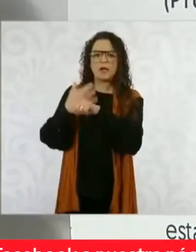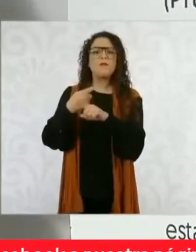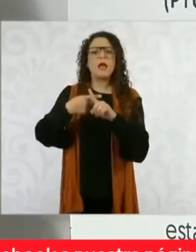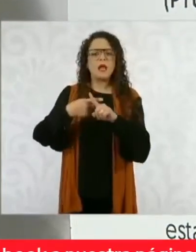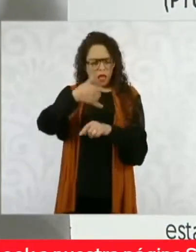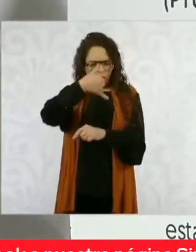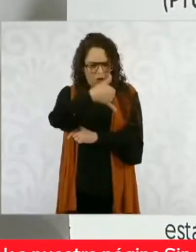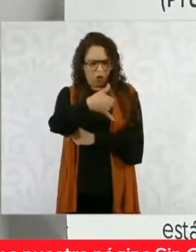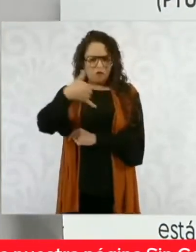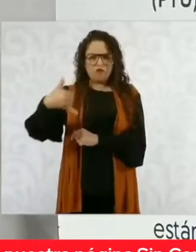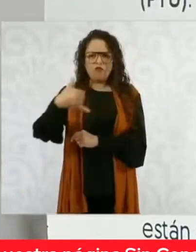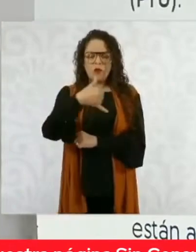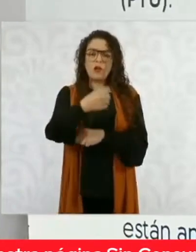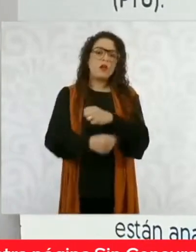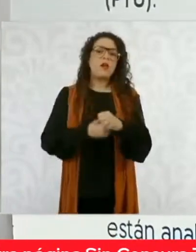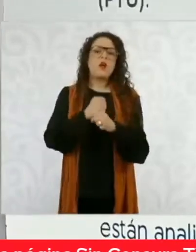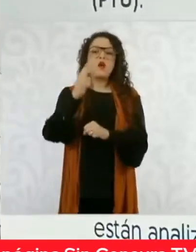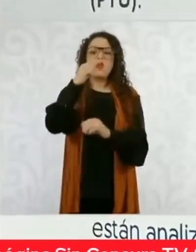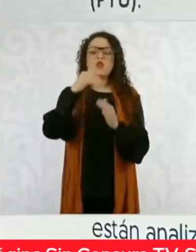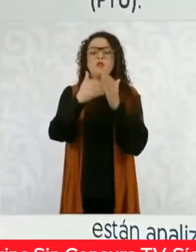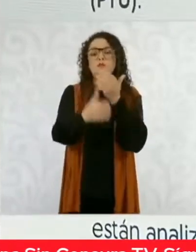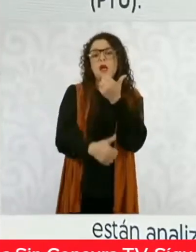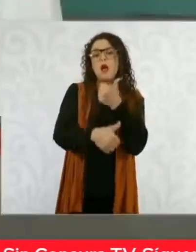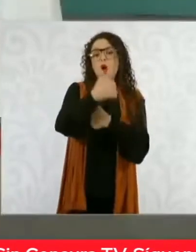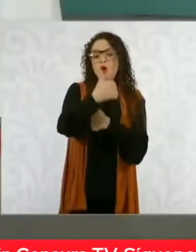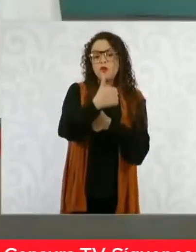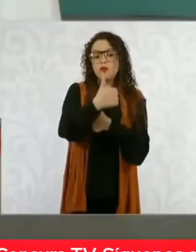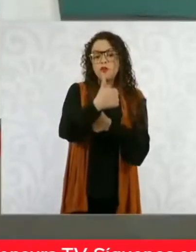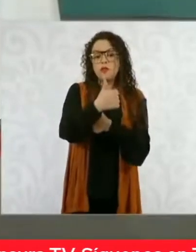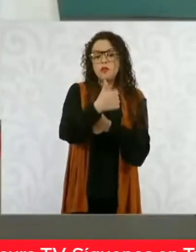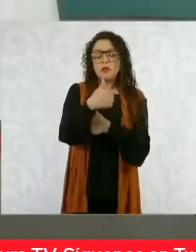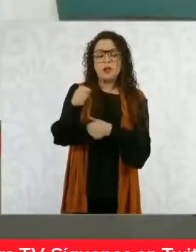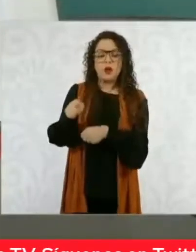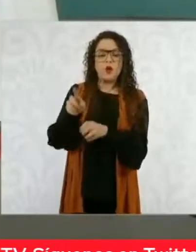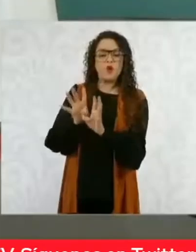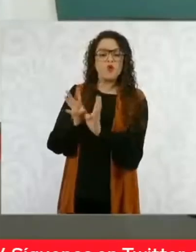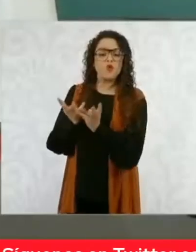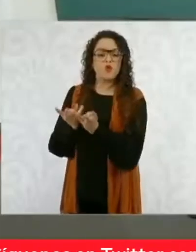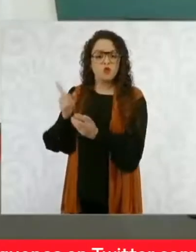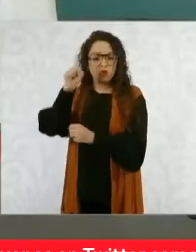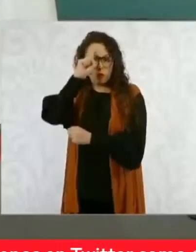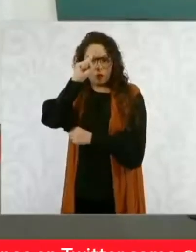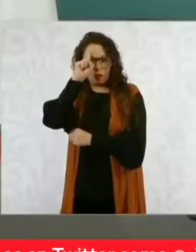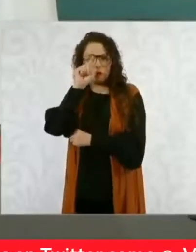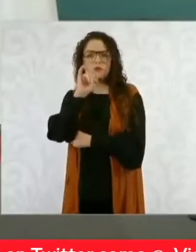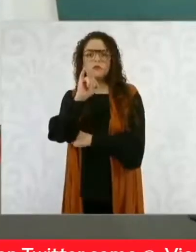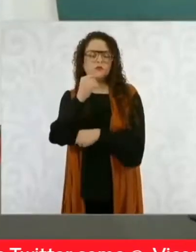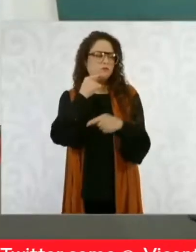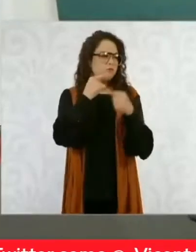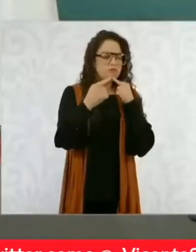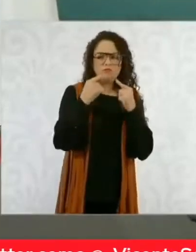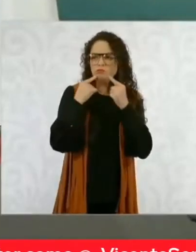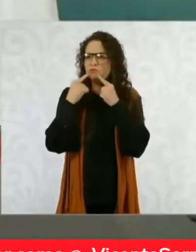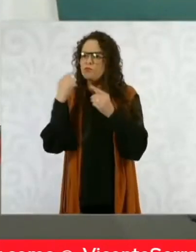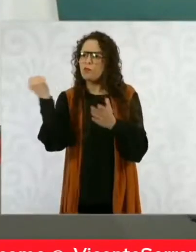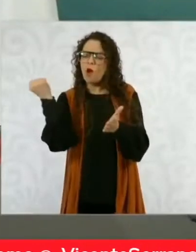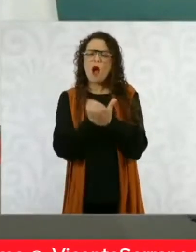el 2011, el Consejo de Administración del Infonavit autorizó convertirlo en un